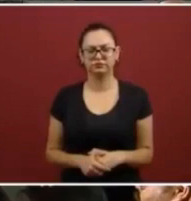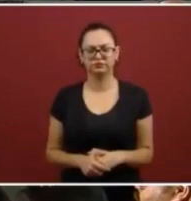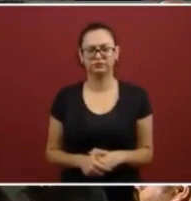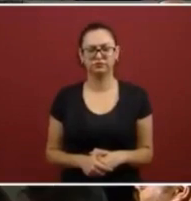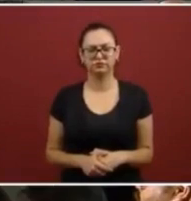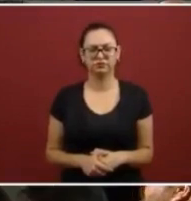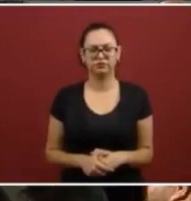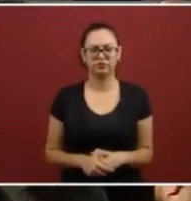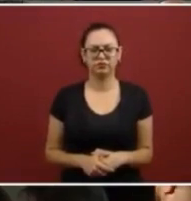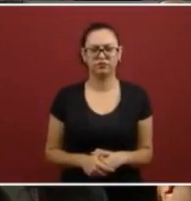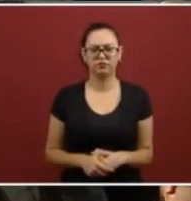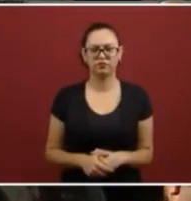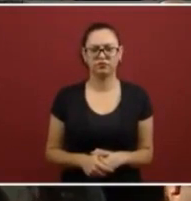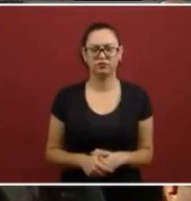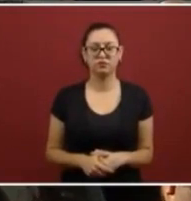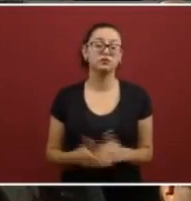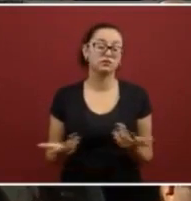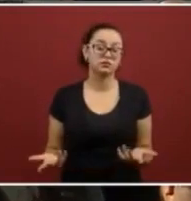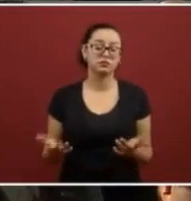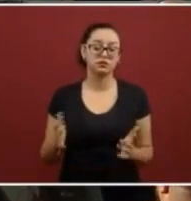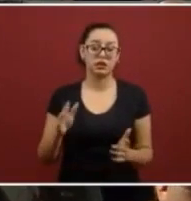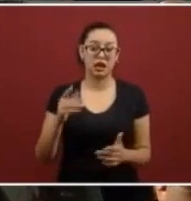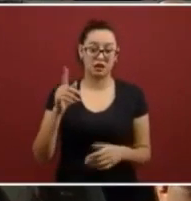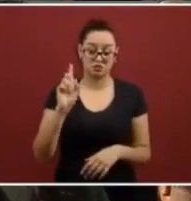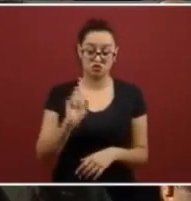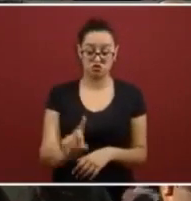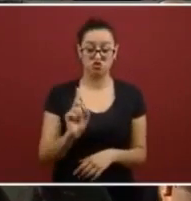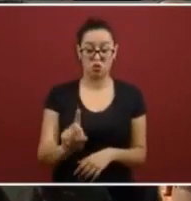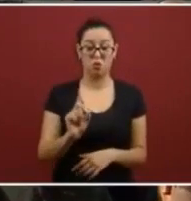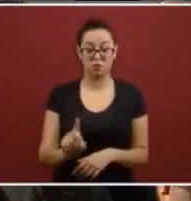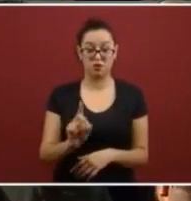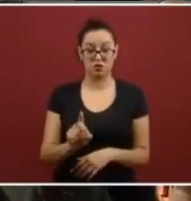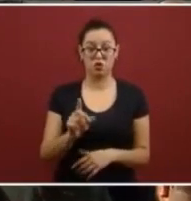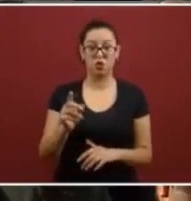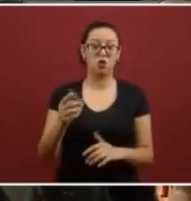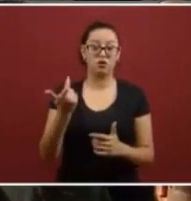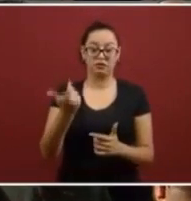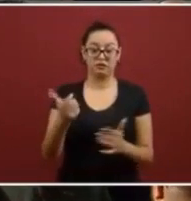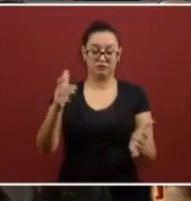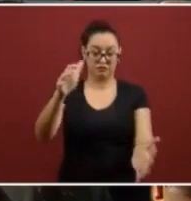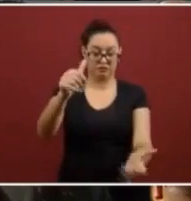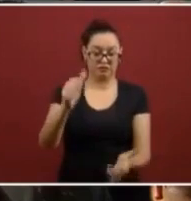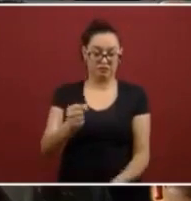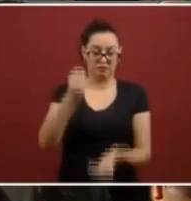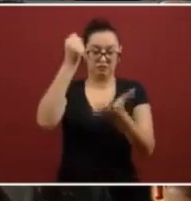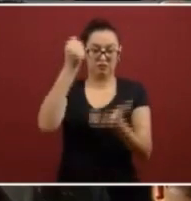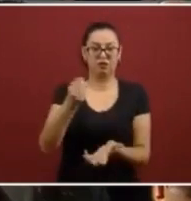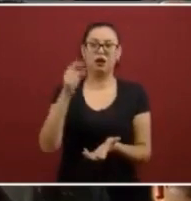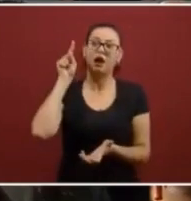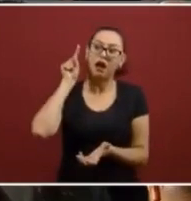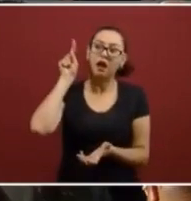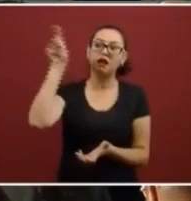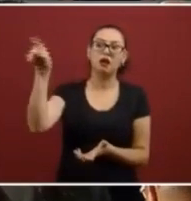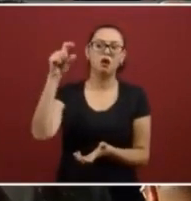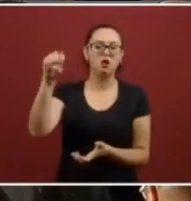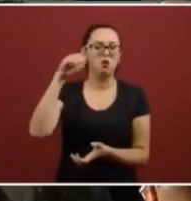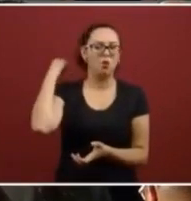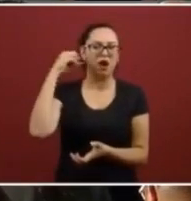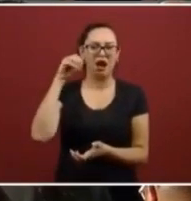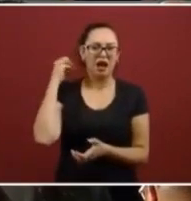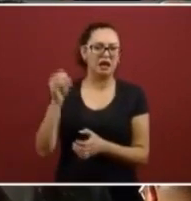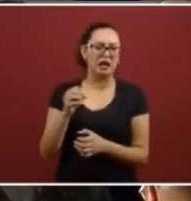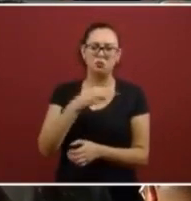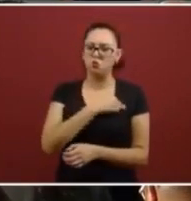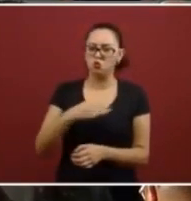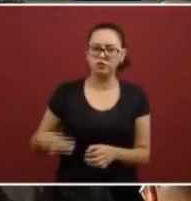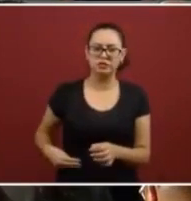Lo que se recaude se destinará a dos municipios de alta marginación en Oaxaca, que es So Santo Reyes there- Yucuna y Santa María Sanizo. Santo Reyes, Esos